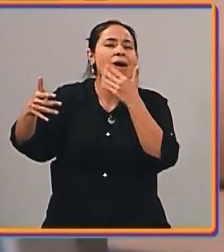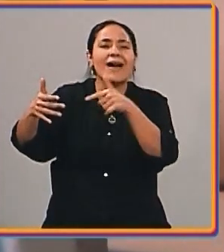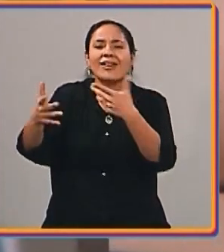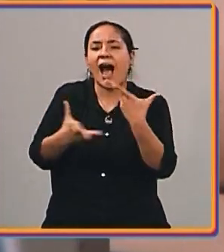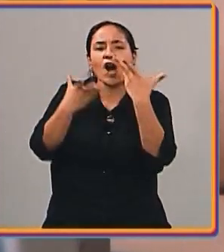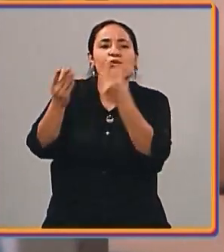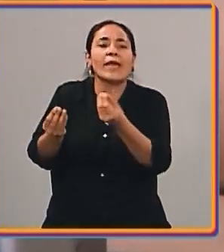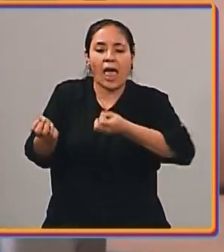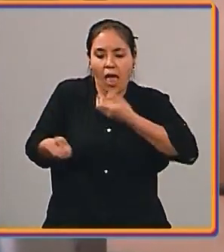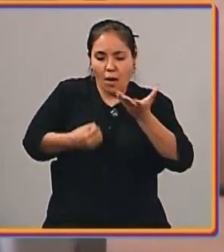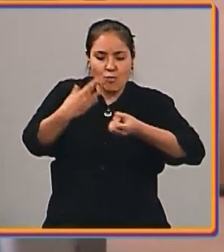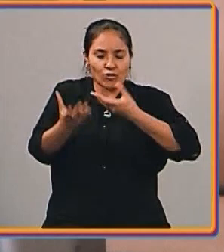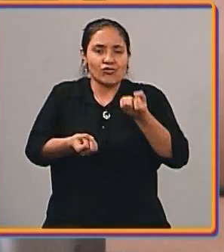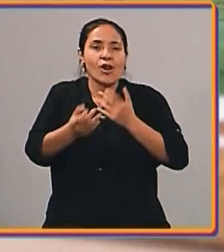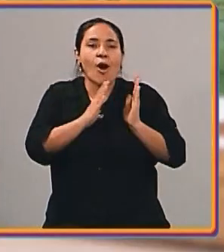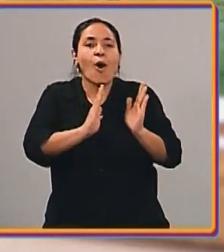sus emociones.